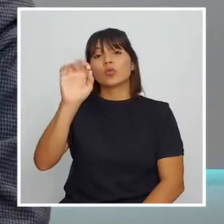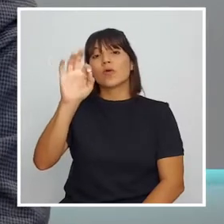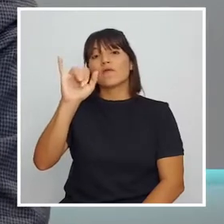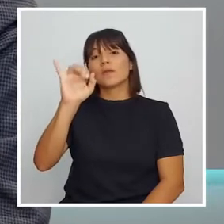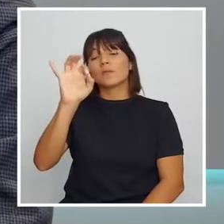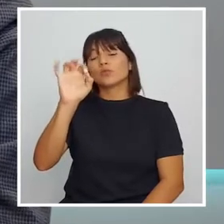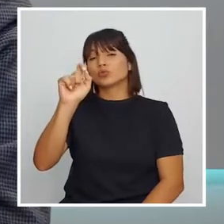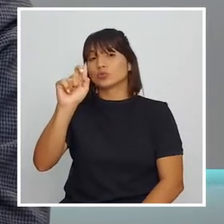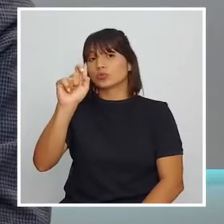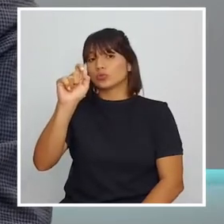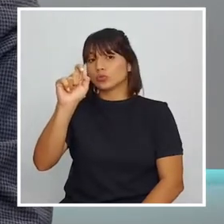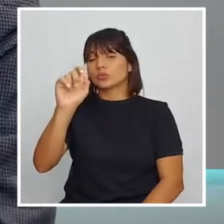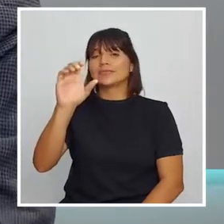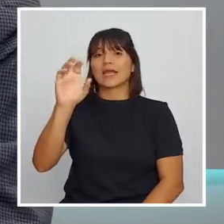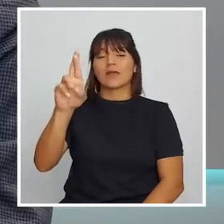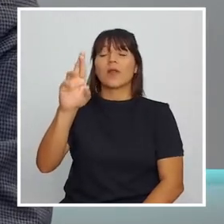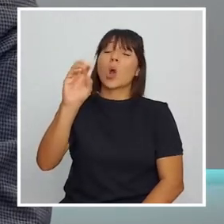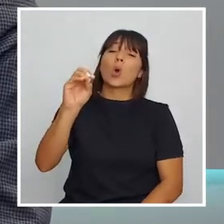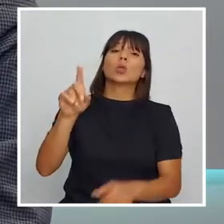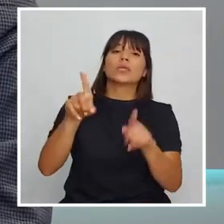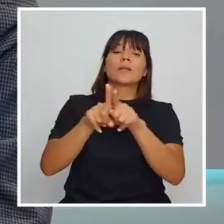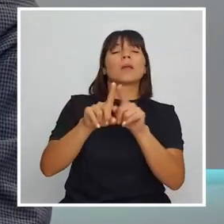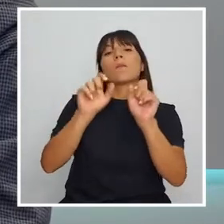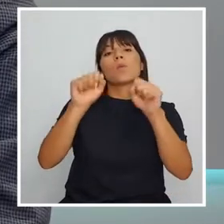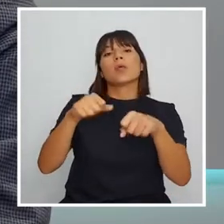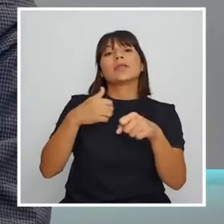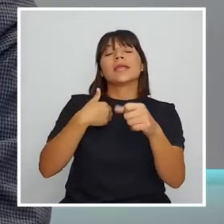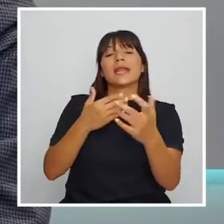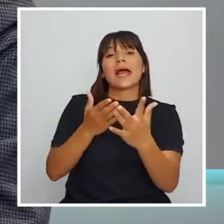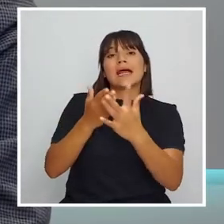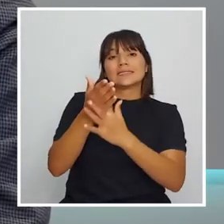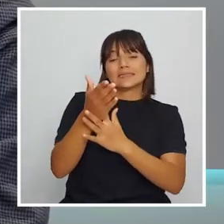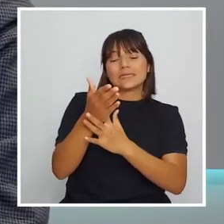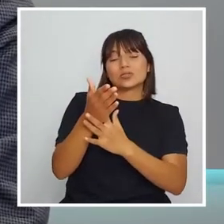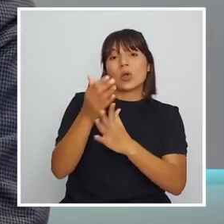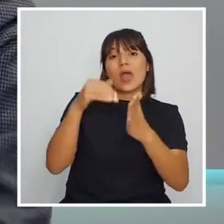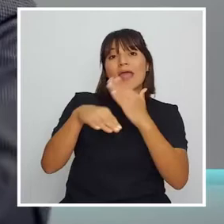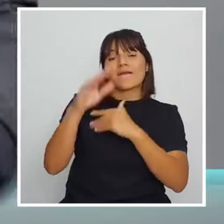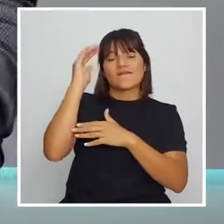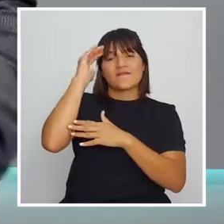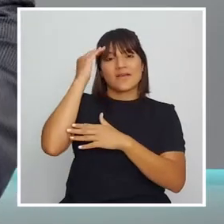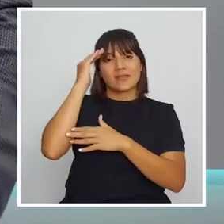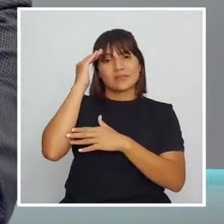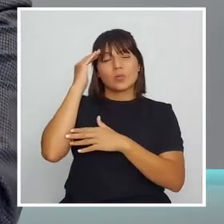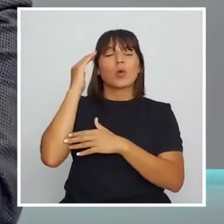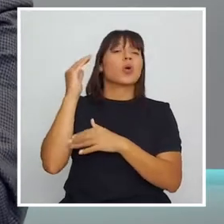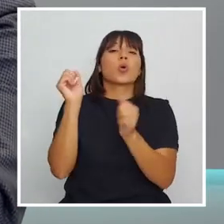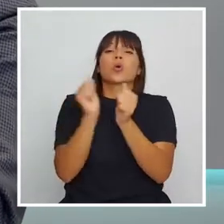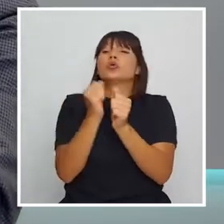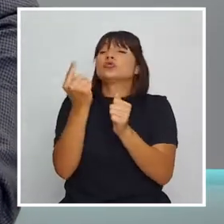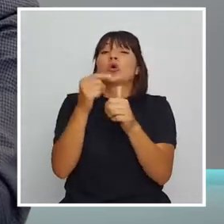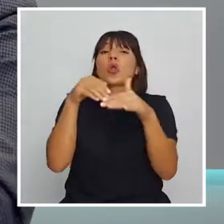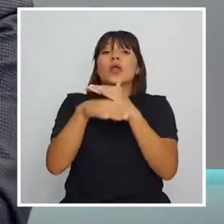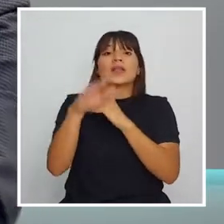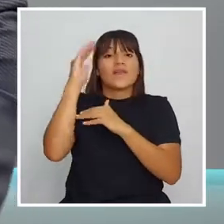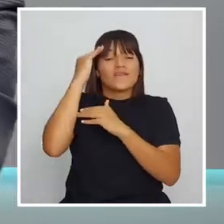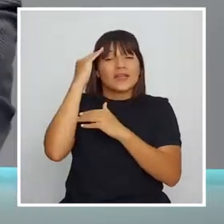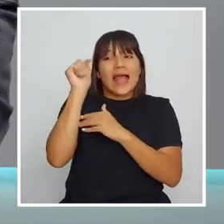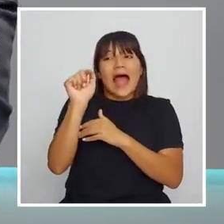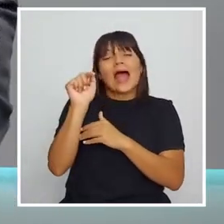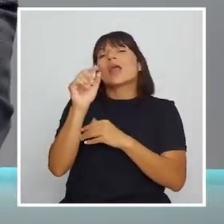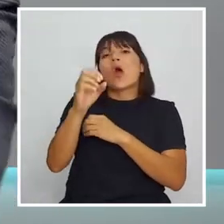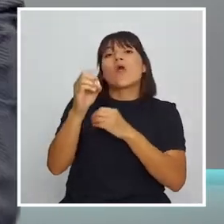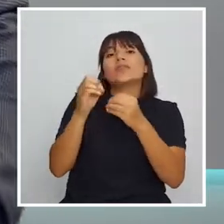ocf.fi.cr, o también lo pueden acceder en Facebook. Con solo que entren a Facebook y buscan Oficina